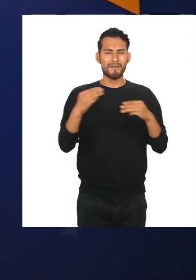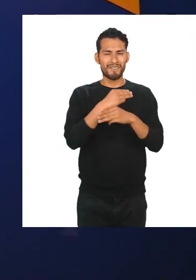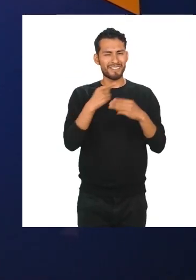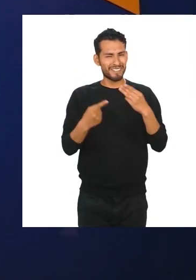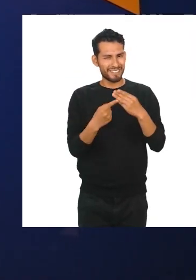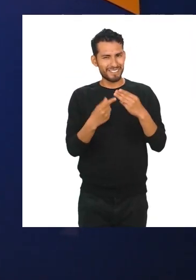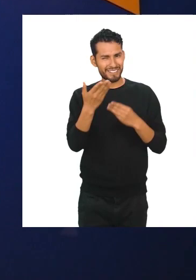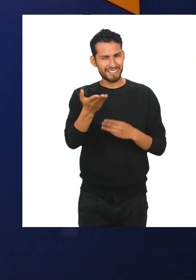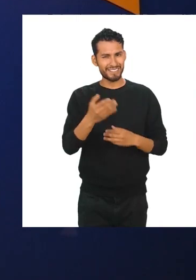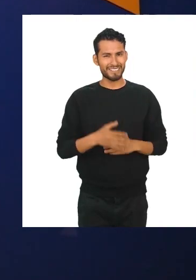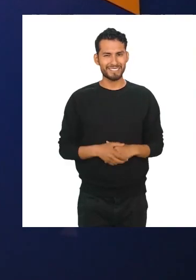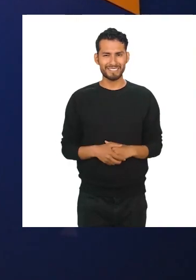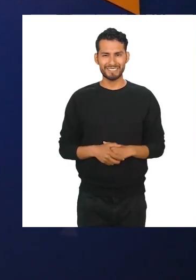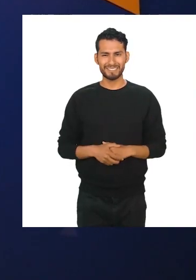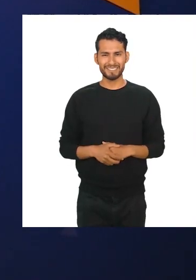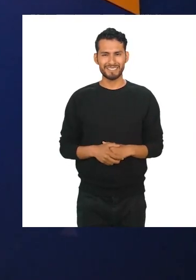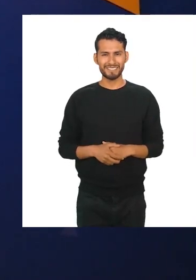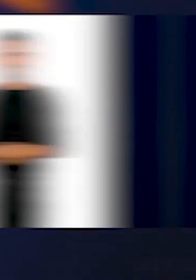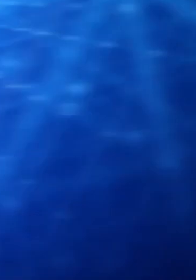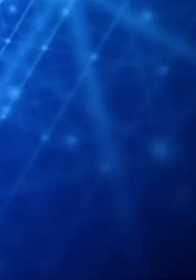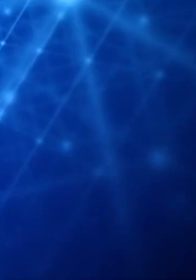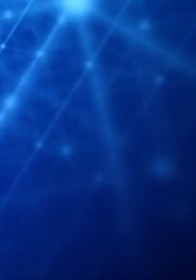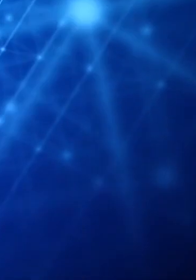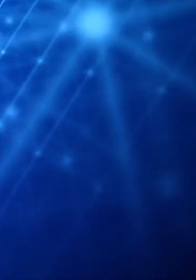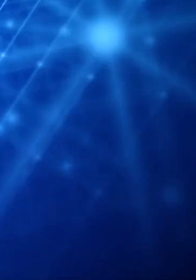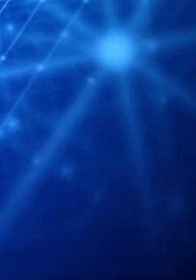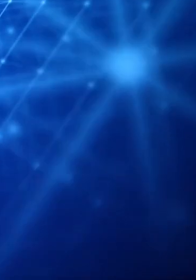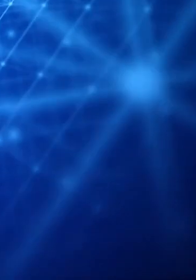segmento Matemáticas.